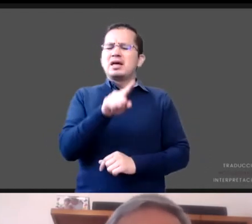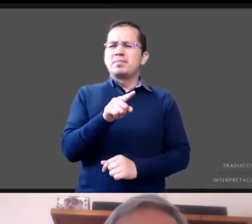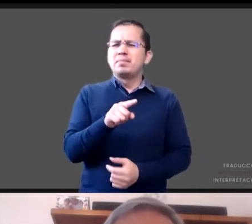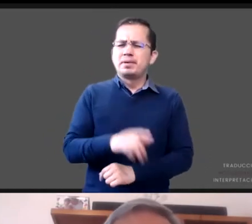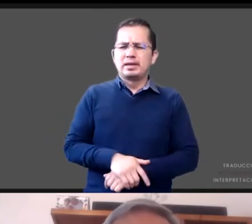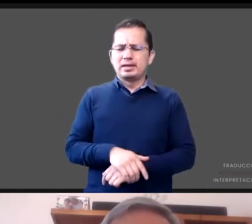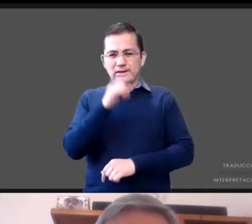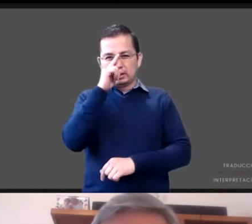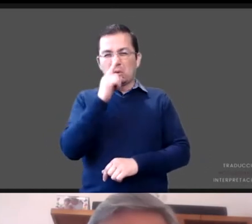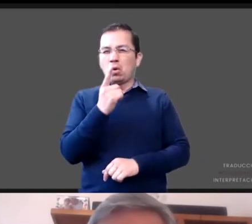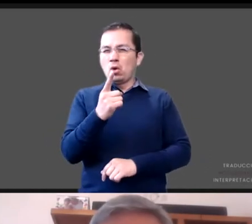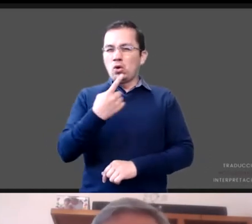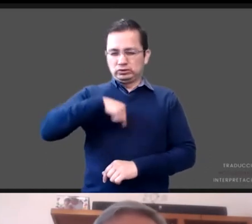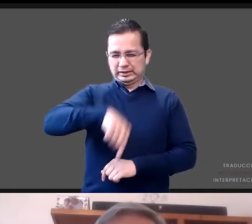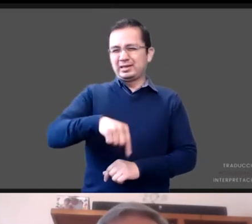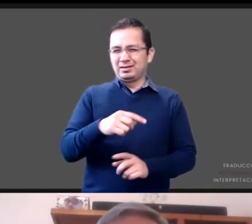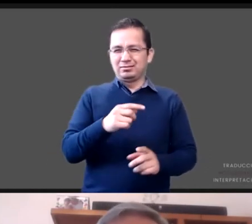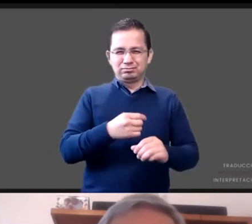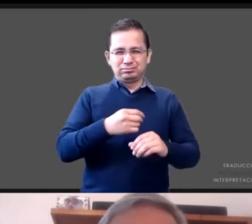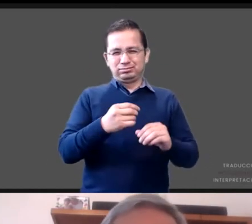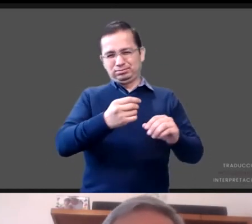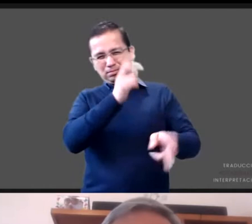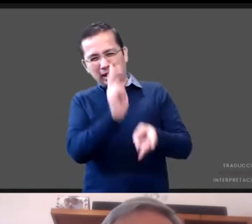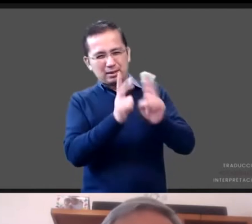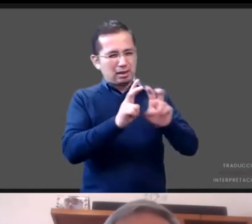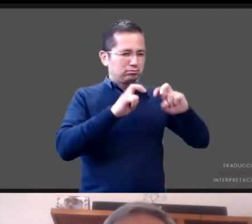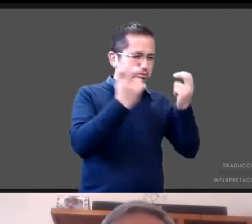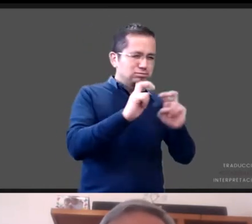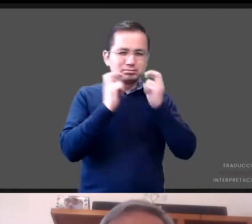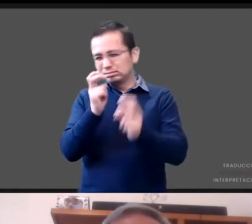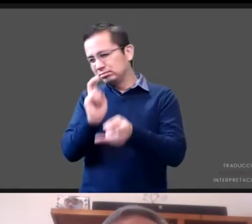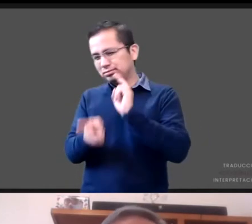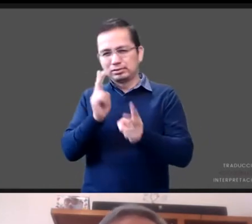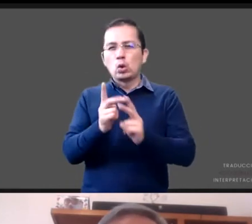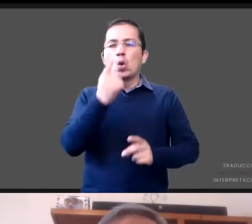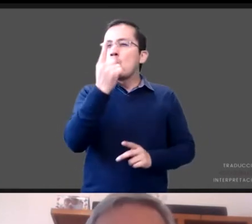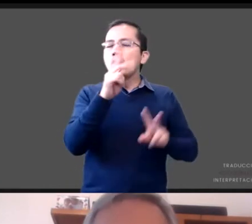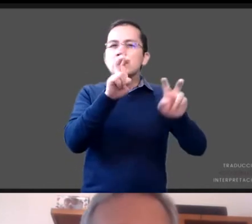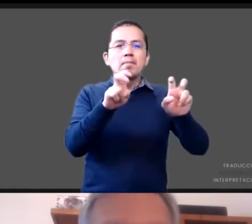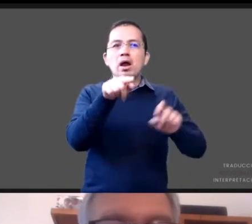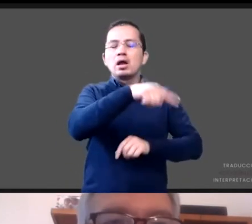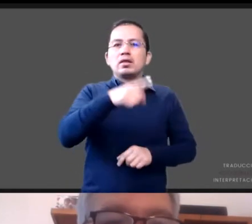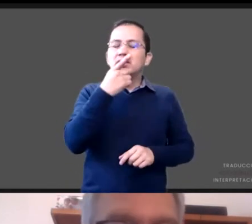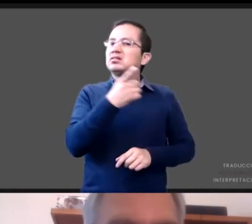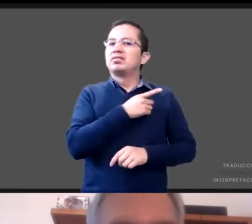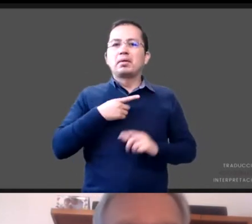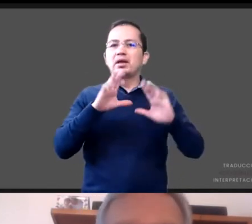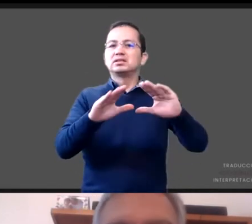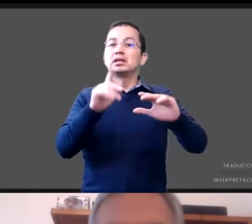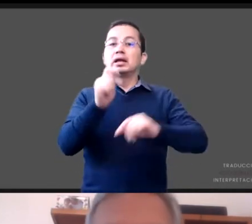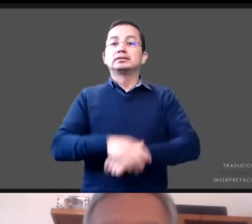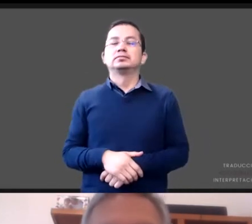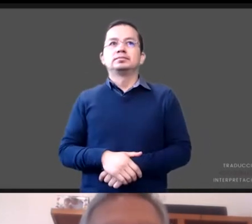fueron directamente sobre educación y que no hemos desarrollado, y es aprendizaje a través del juego. Los